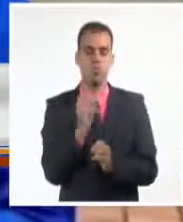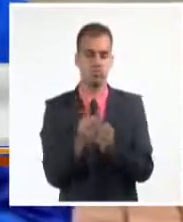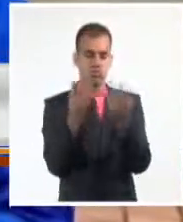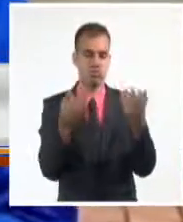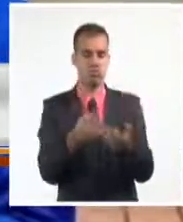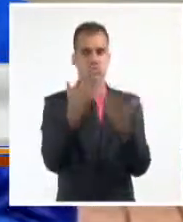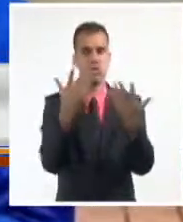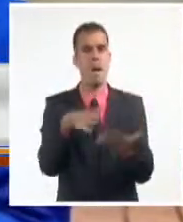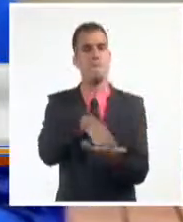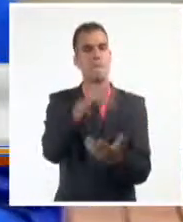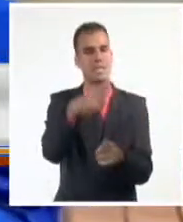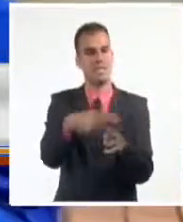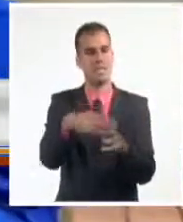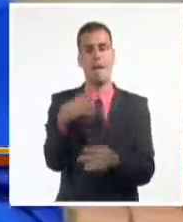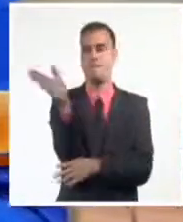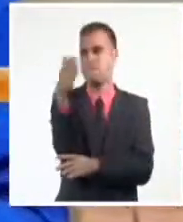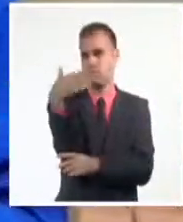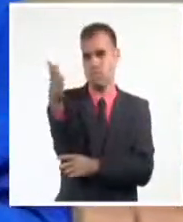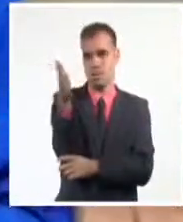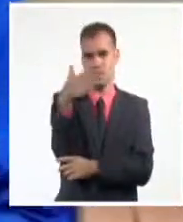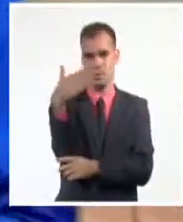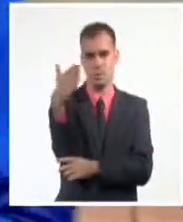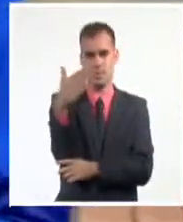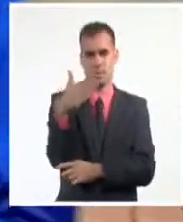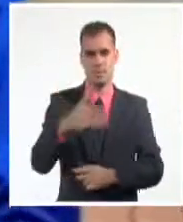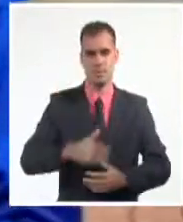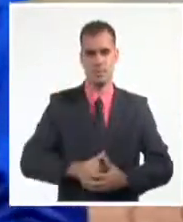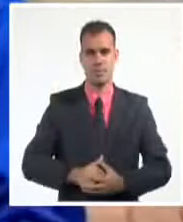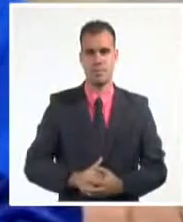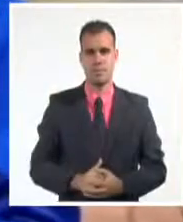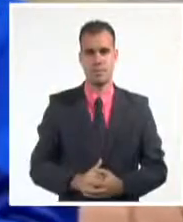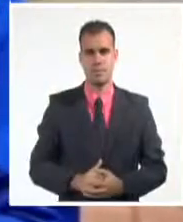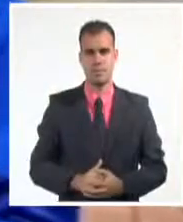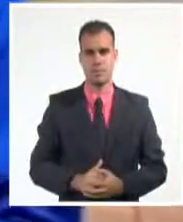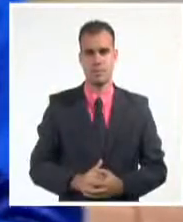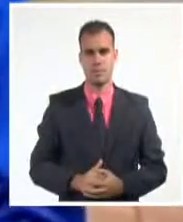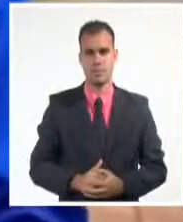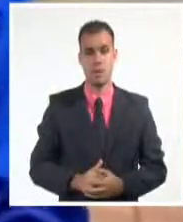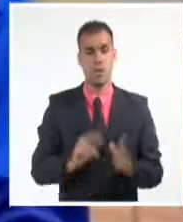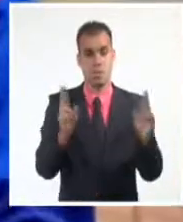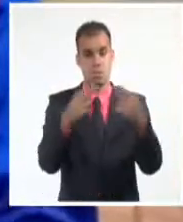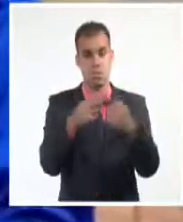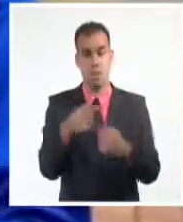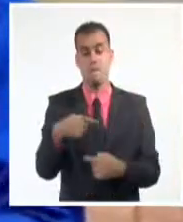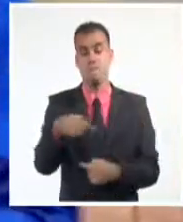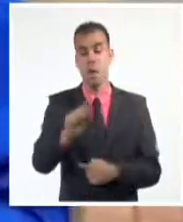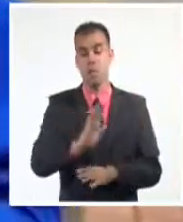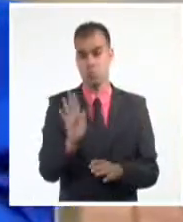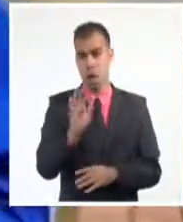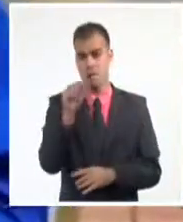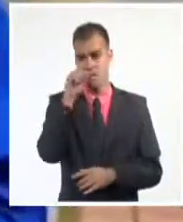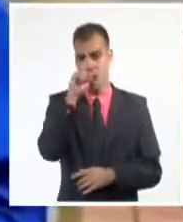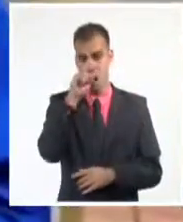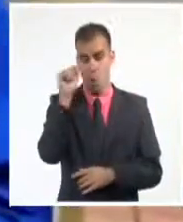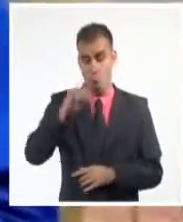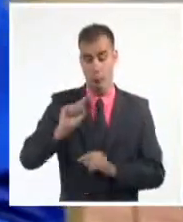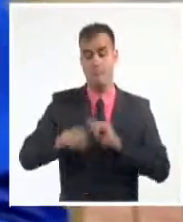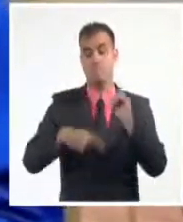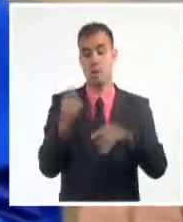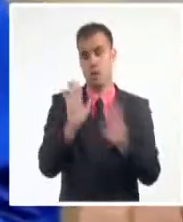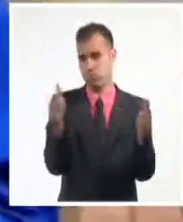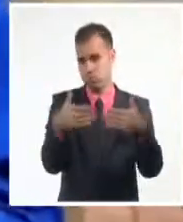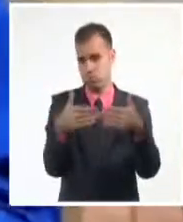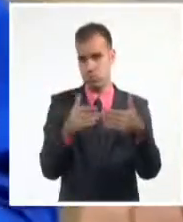de esta hermosa urbe colombiana. Bueno, ya los juegos van llegando a su final, queda la jornada de hoy y mañana la clausura. En cuanto a los